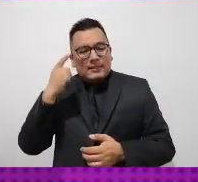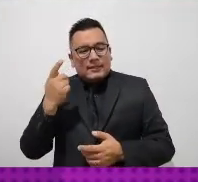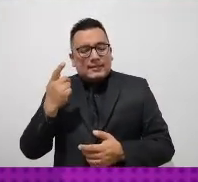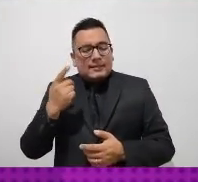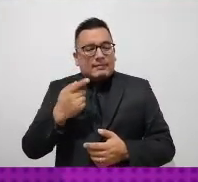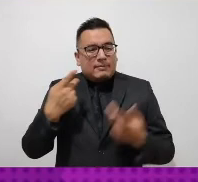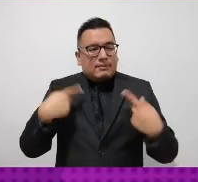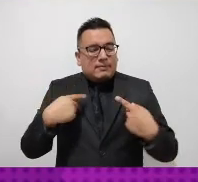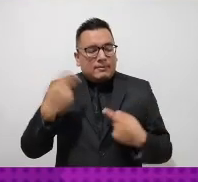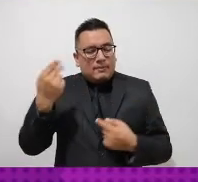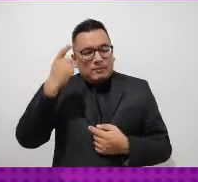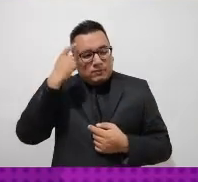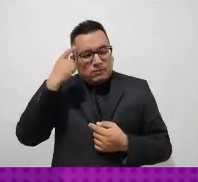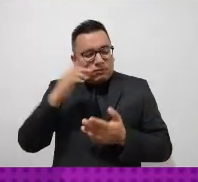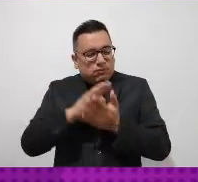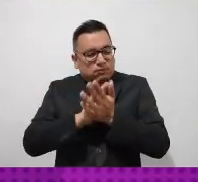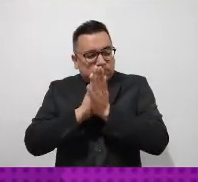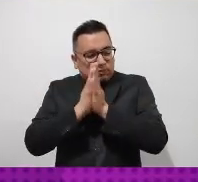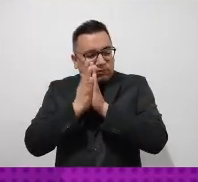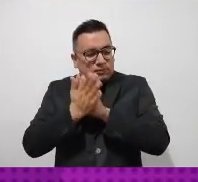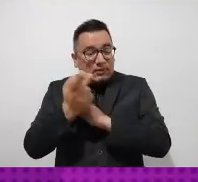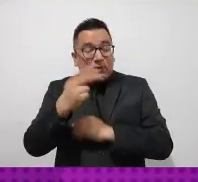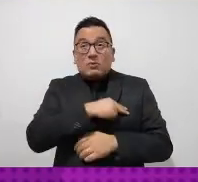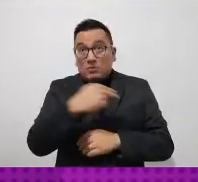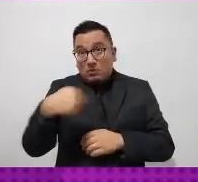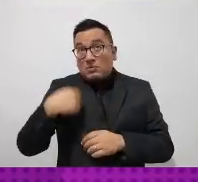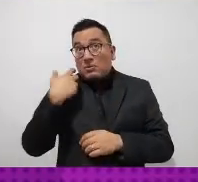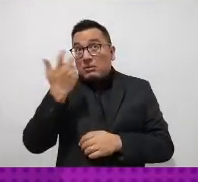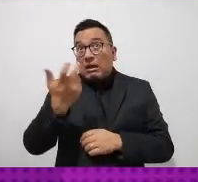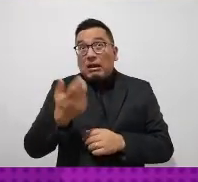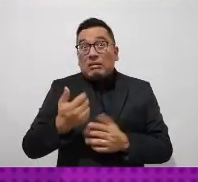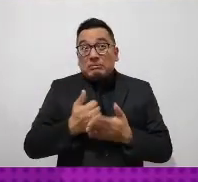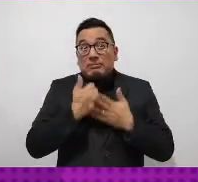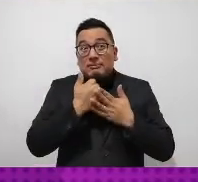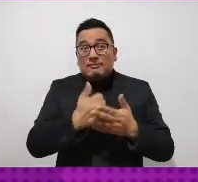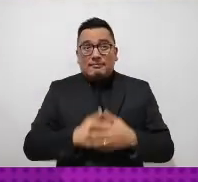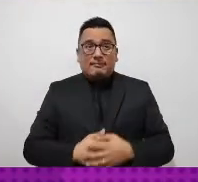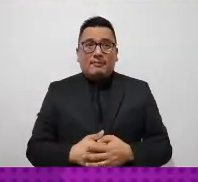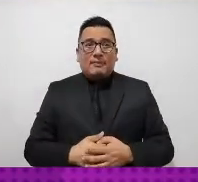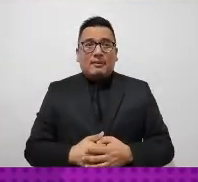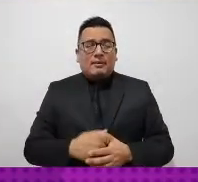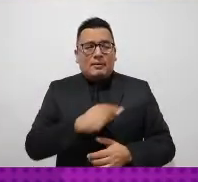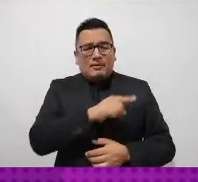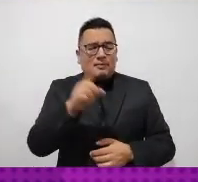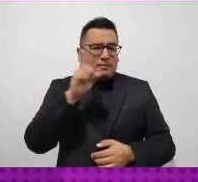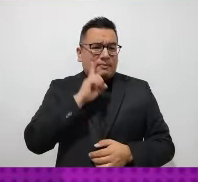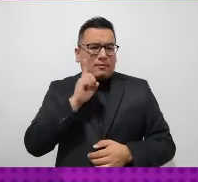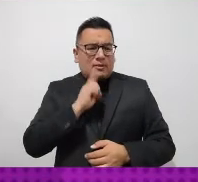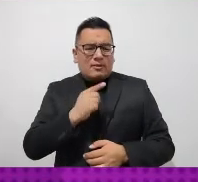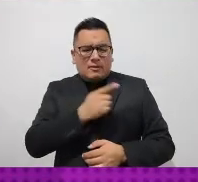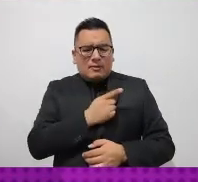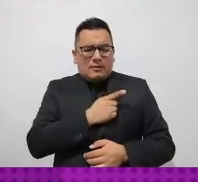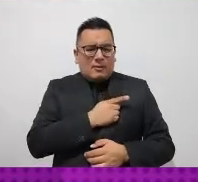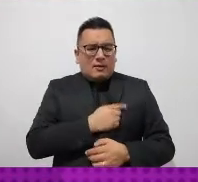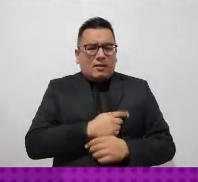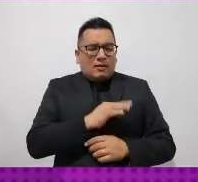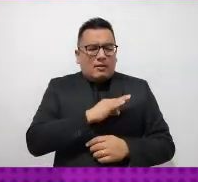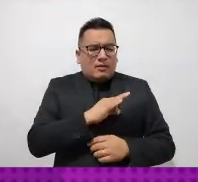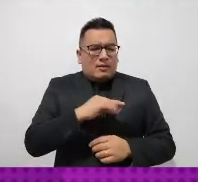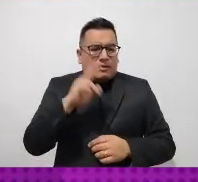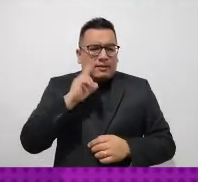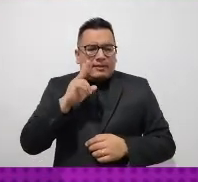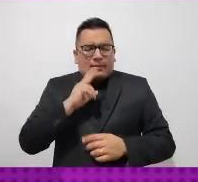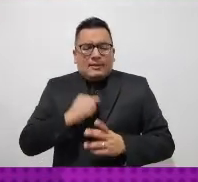tanto necesitamos en la sociedad, pues es lo que estamos buscando también con este programa. Ellas mismas serán factor de cambio tanto en